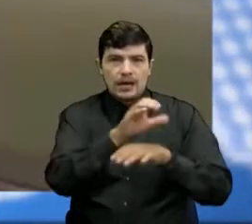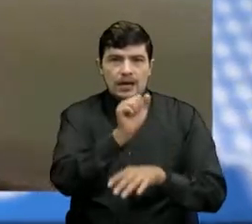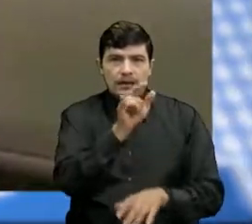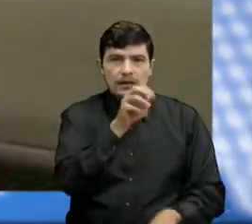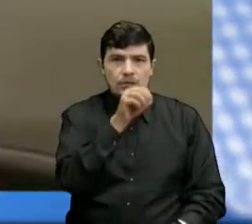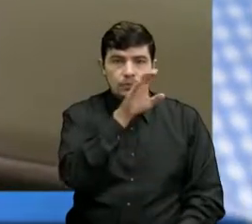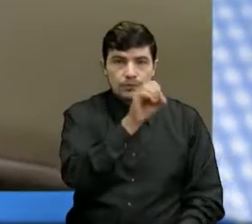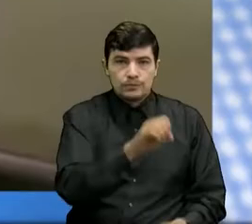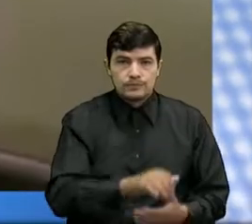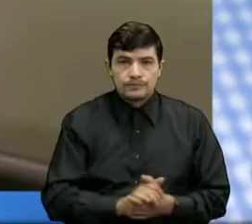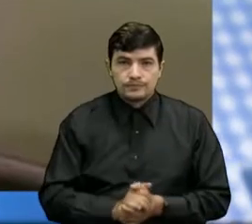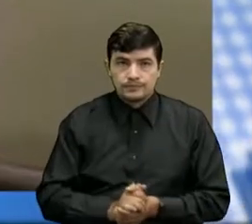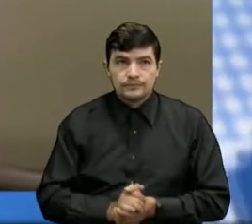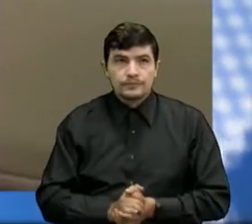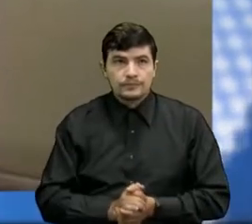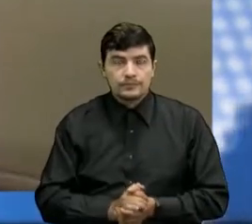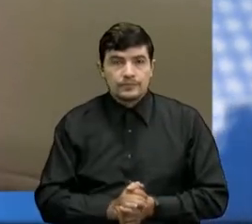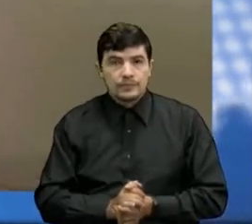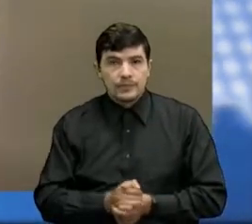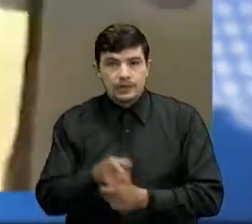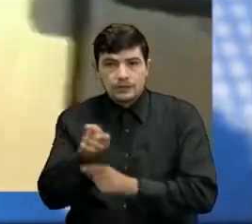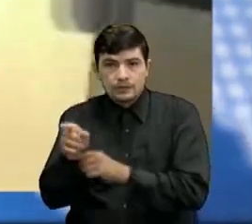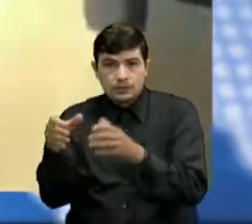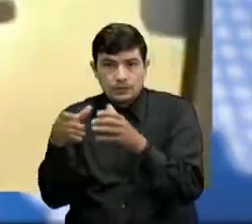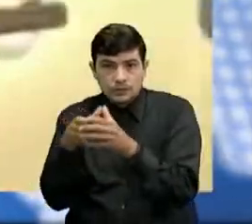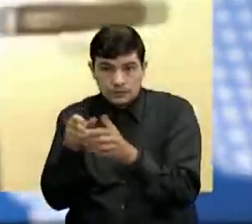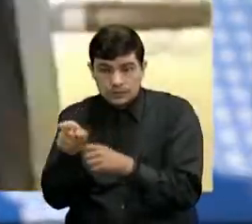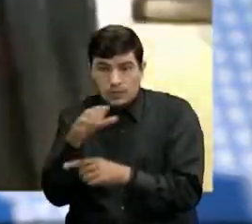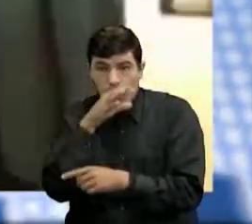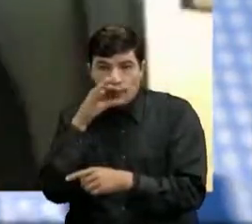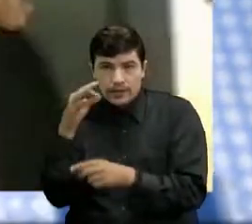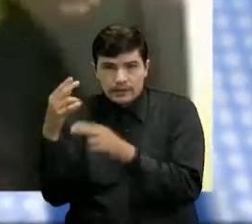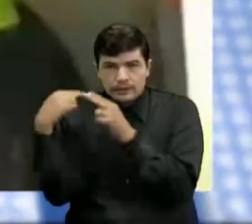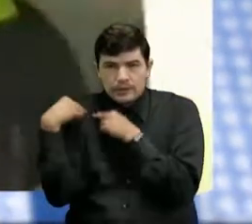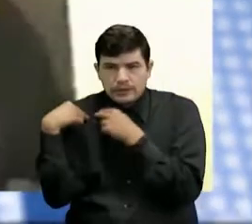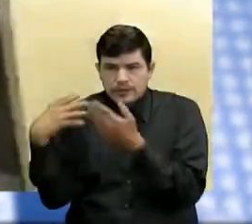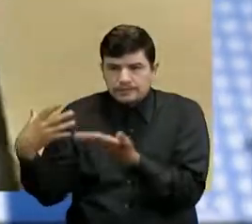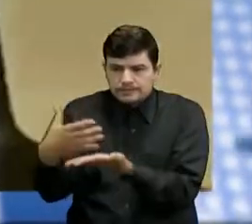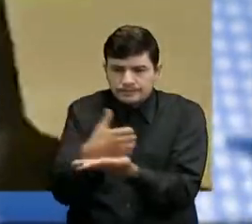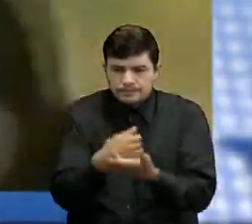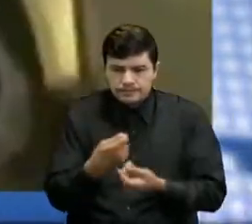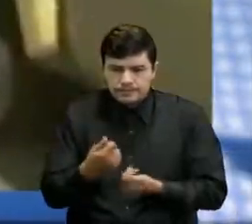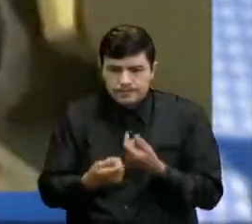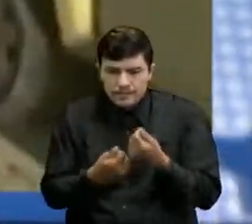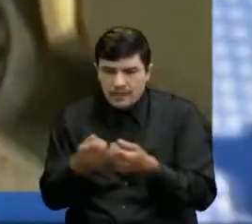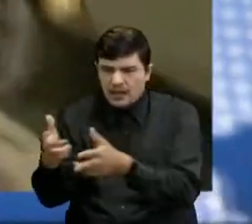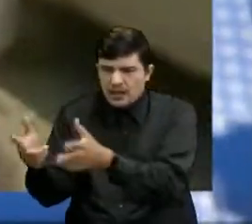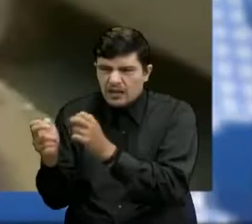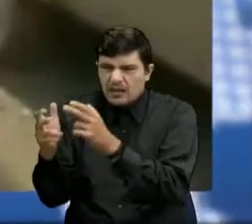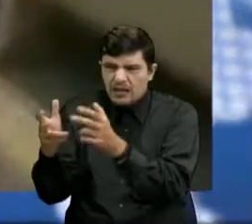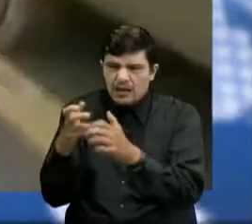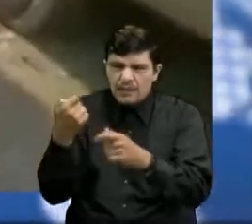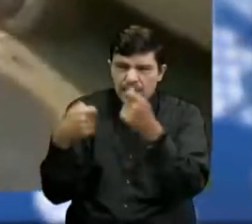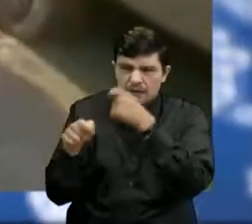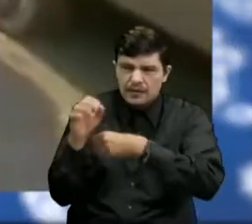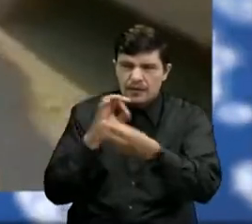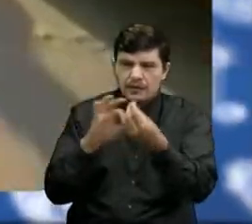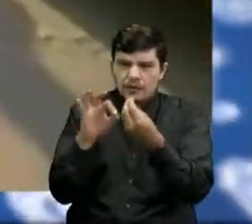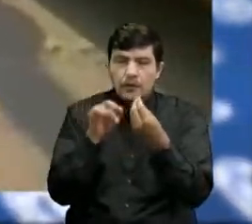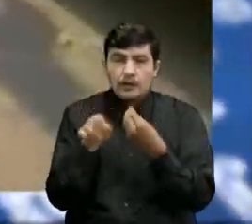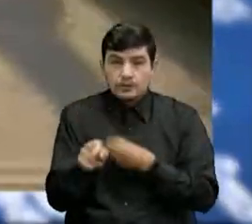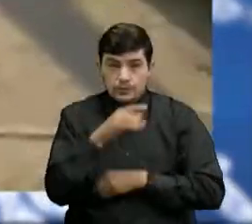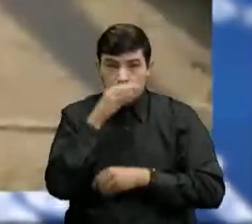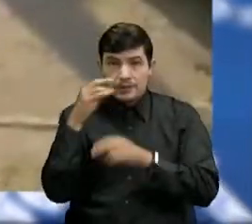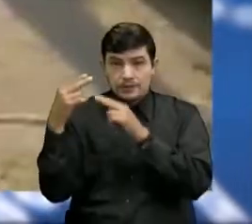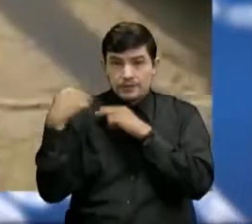través de su estructura, Sato se dedicaría a recaudar el dinero producto del secuestro, la extorsión y el narcotráfico en el nororiente del departamento norte de